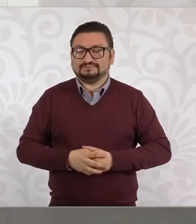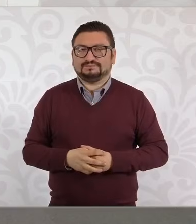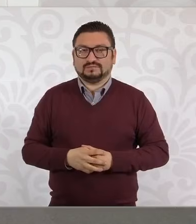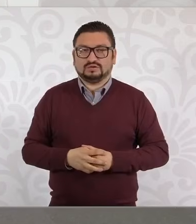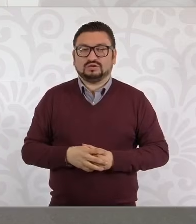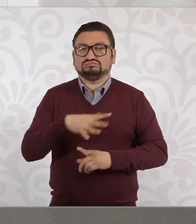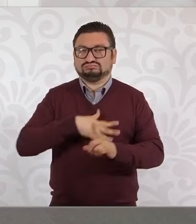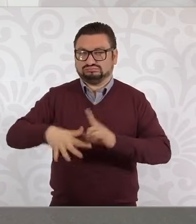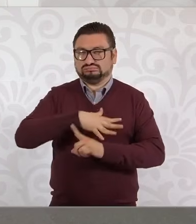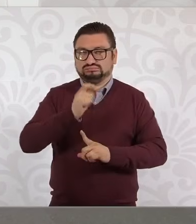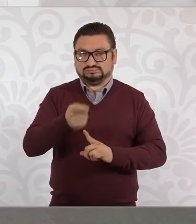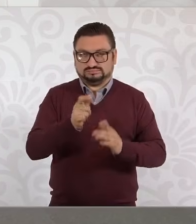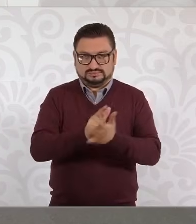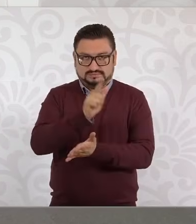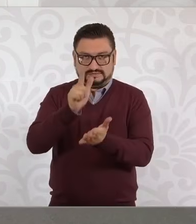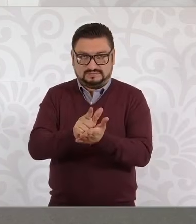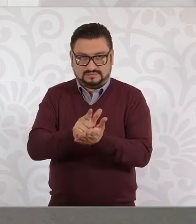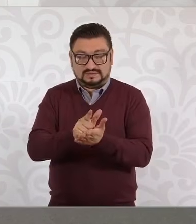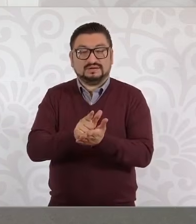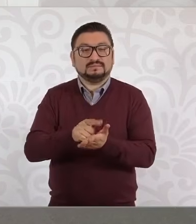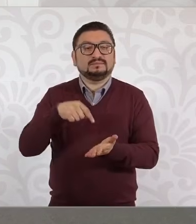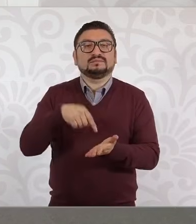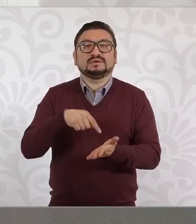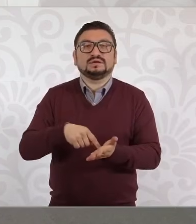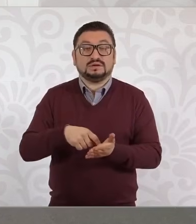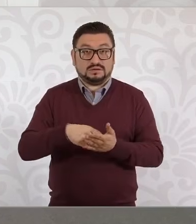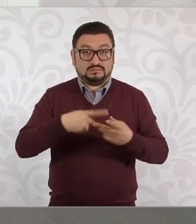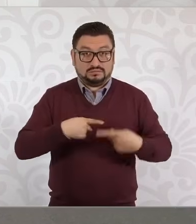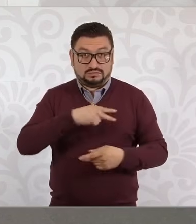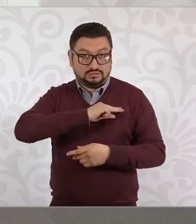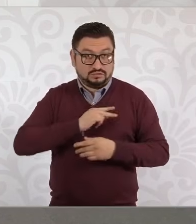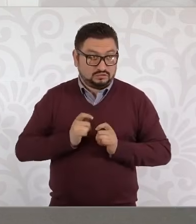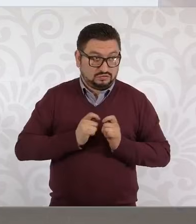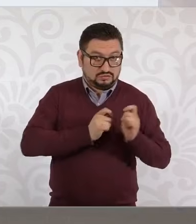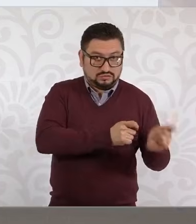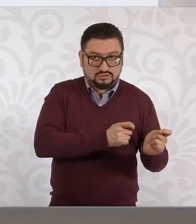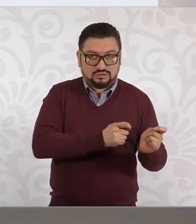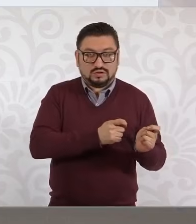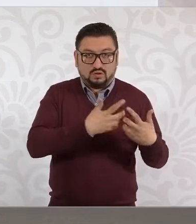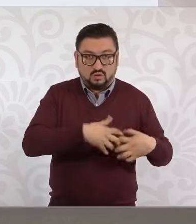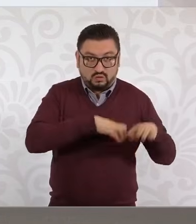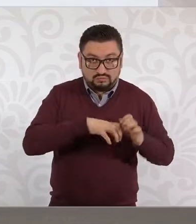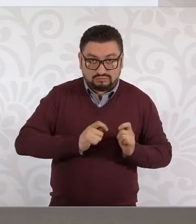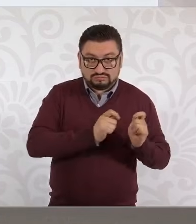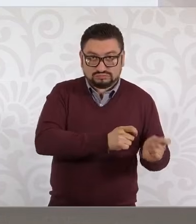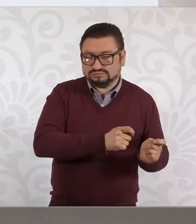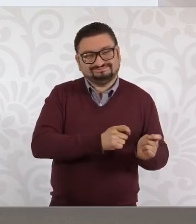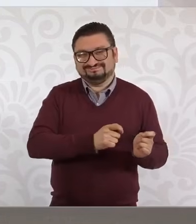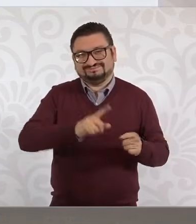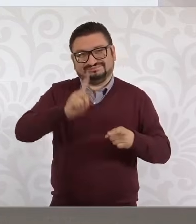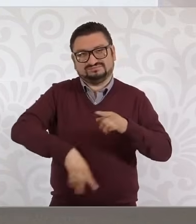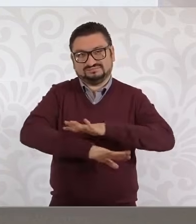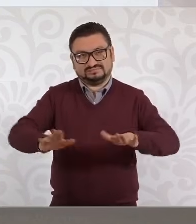breve contexto. La ley elimina las transmisiones entre particulares. Esto es muy importante porque nos permite terminar con el